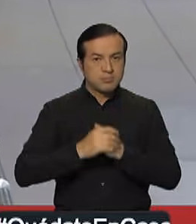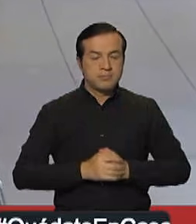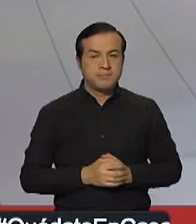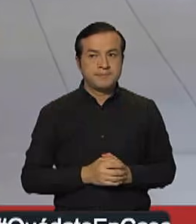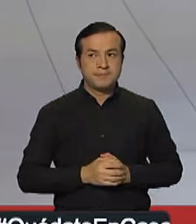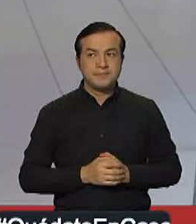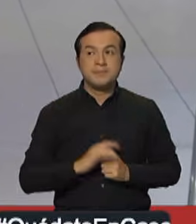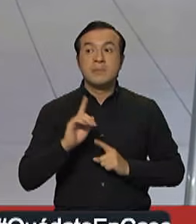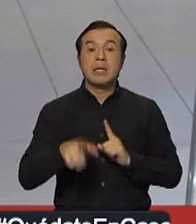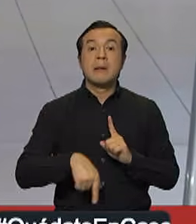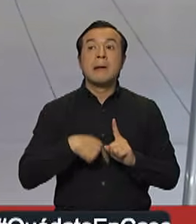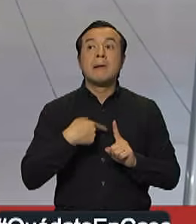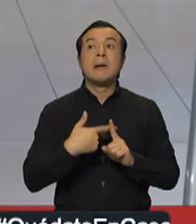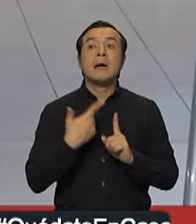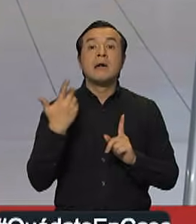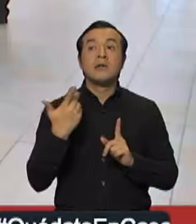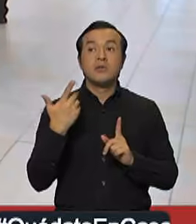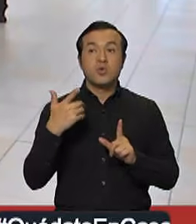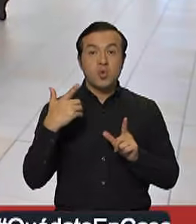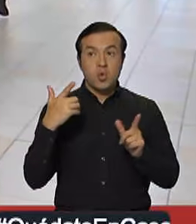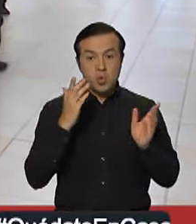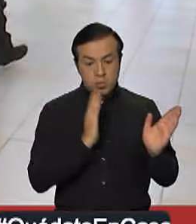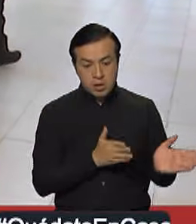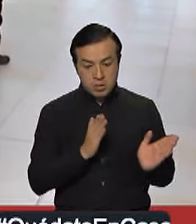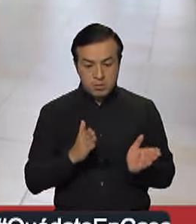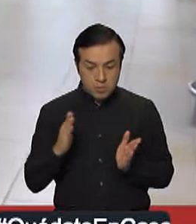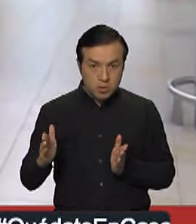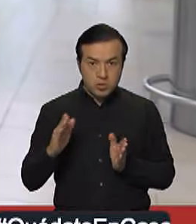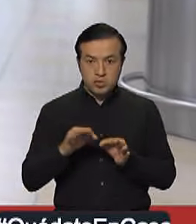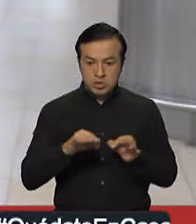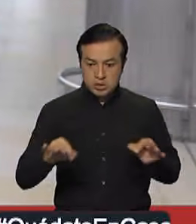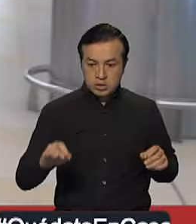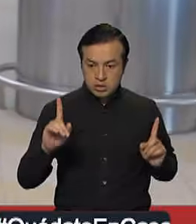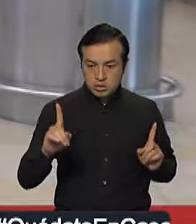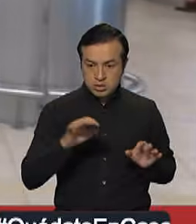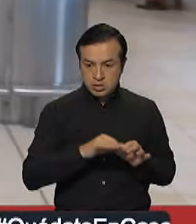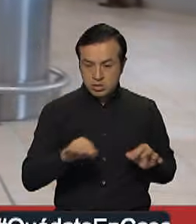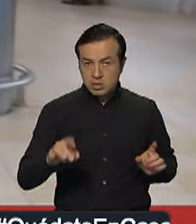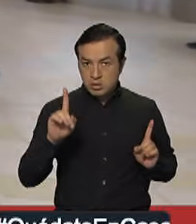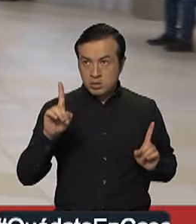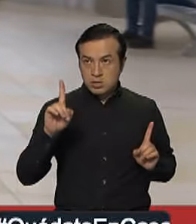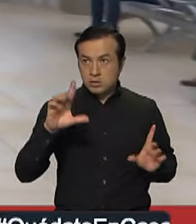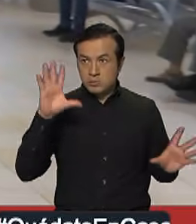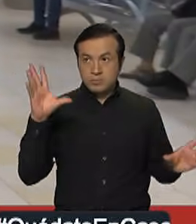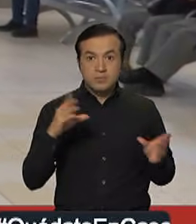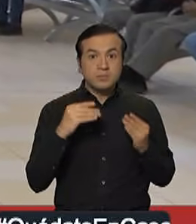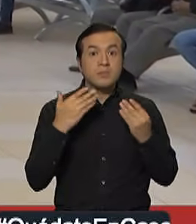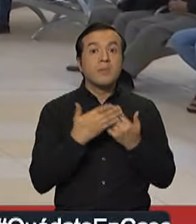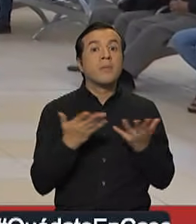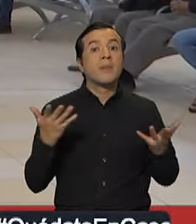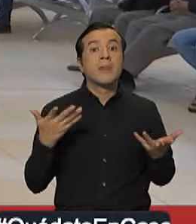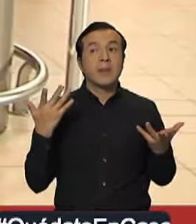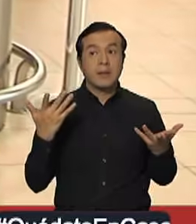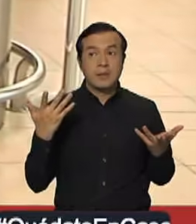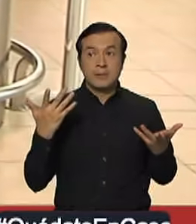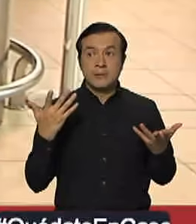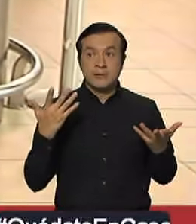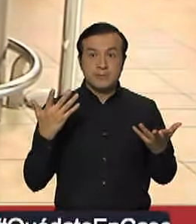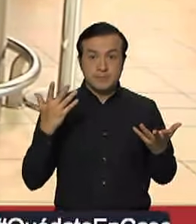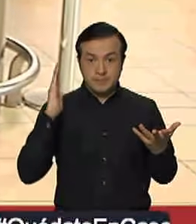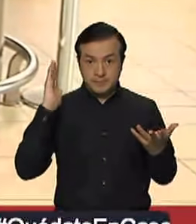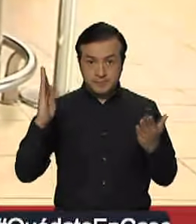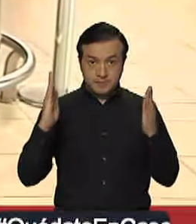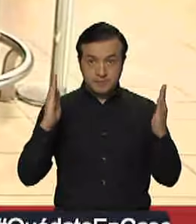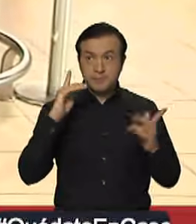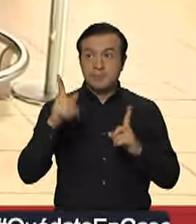se estructuró el uso de puntos de desinfección, toma de distancia en las salas de preembarque y desempeño con láminas de separación, y